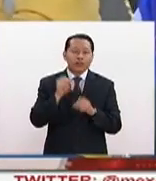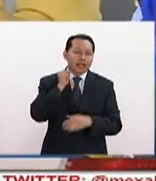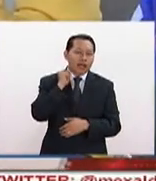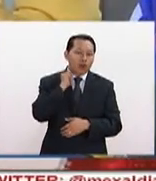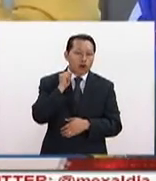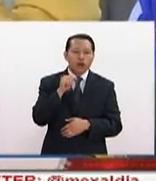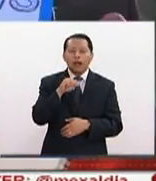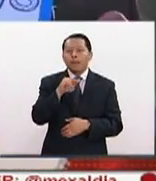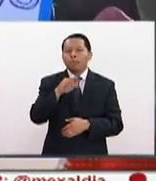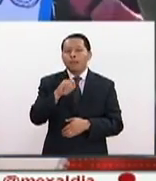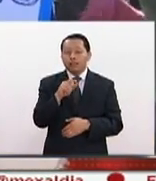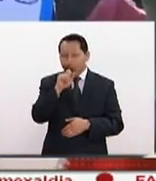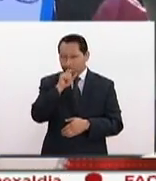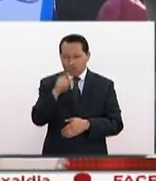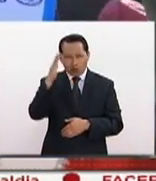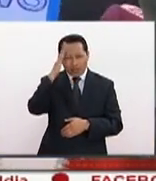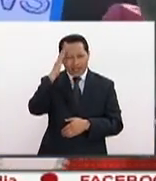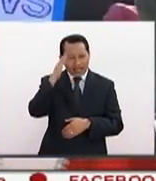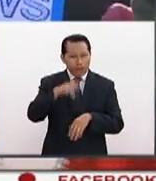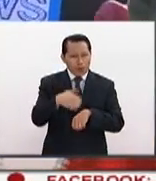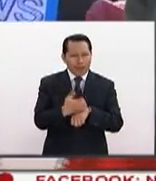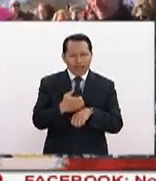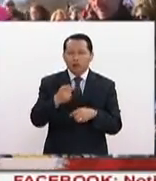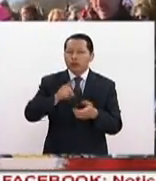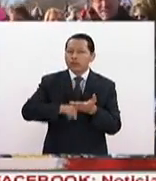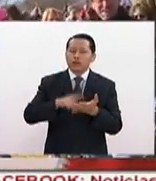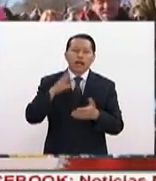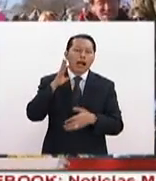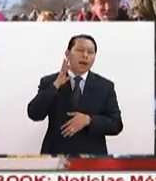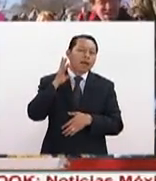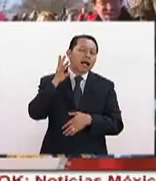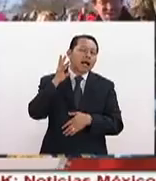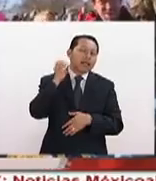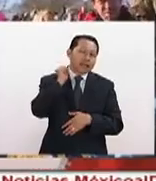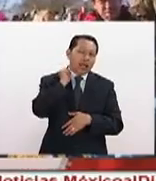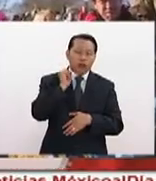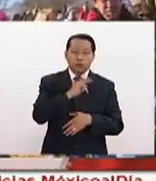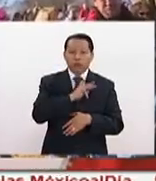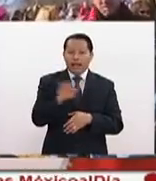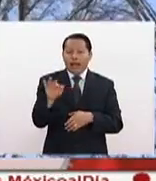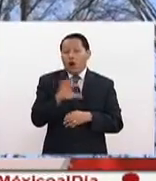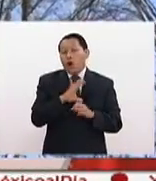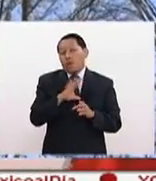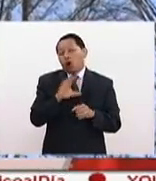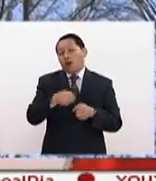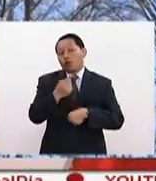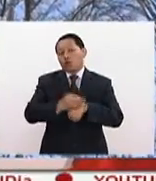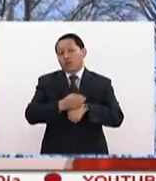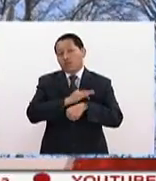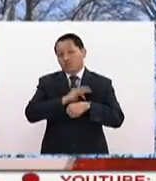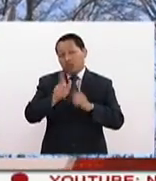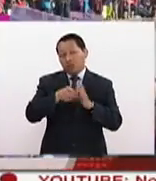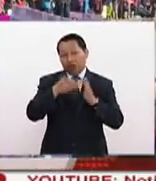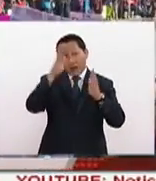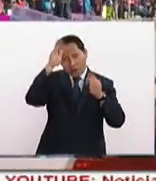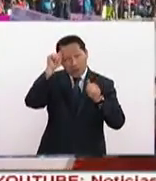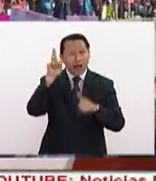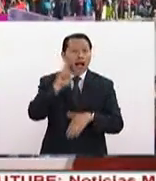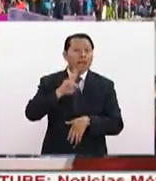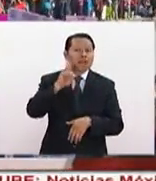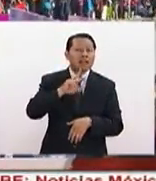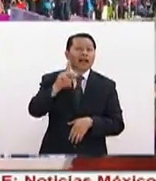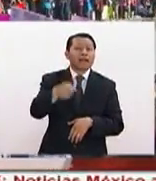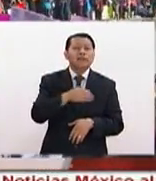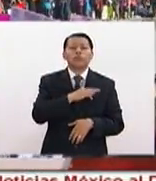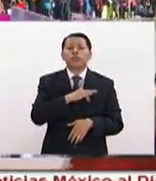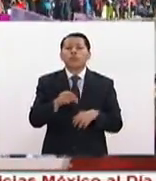senador Mitch McConnell, líder de los republicanos en la Cámara Alta, para ver si tienen la posibilidad de llegar a un nuevo acuerdo, bajo el cual